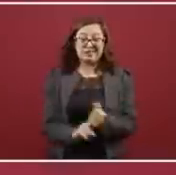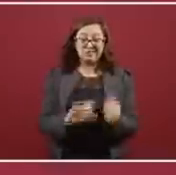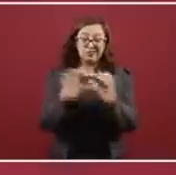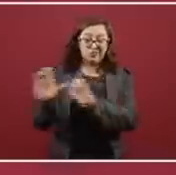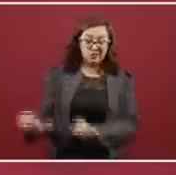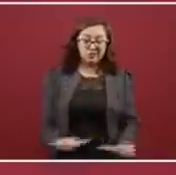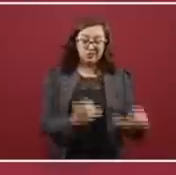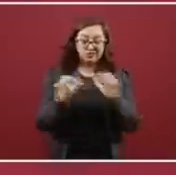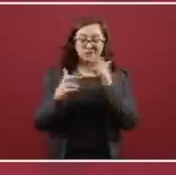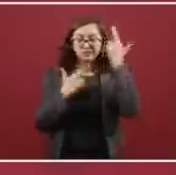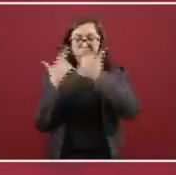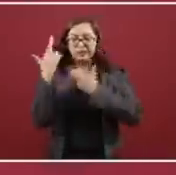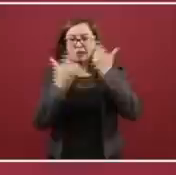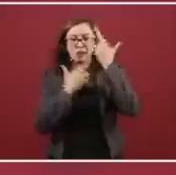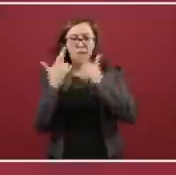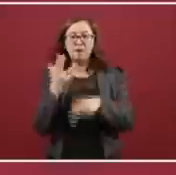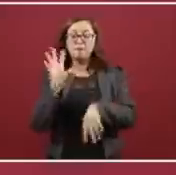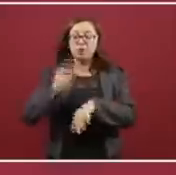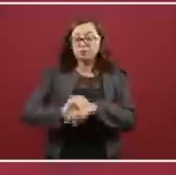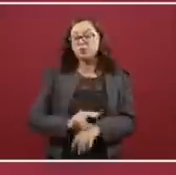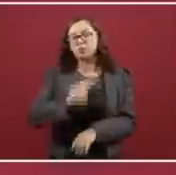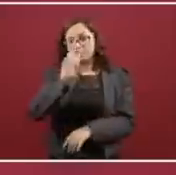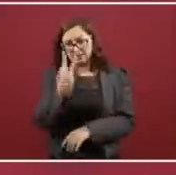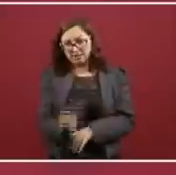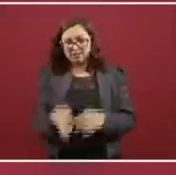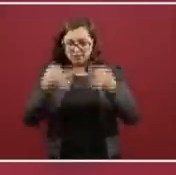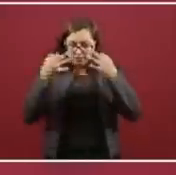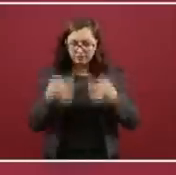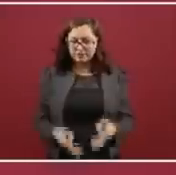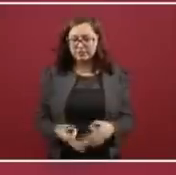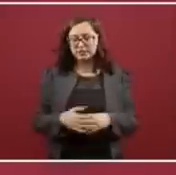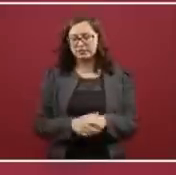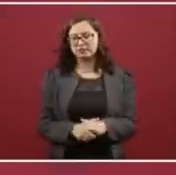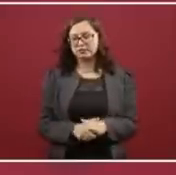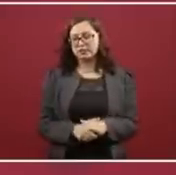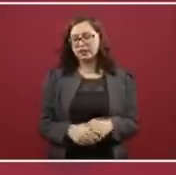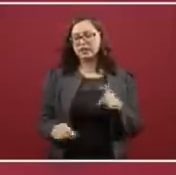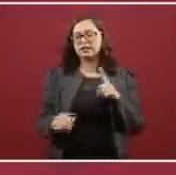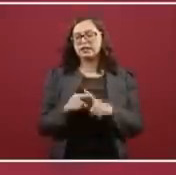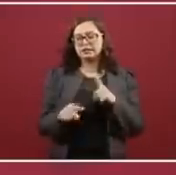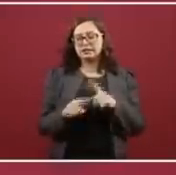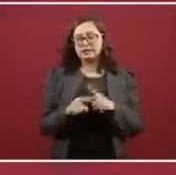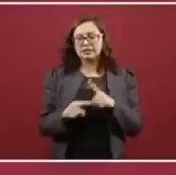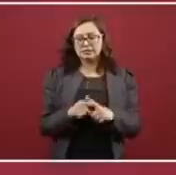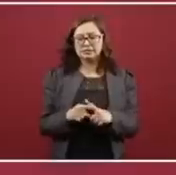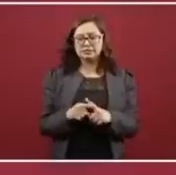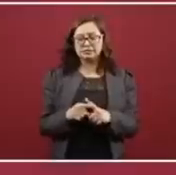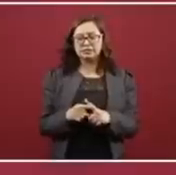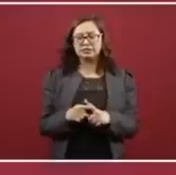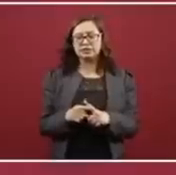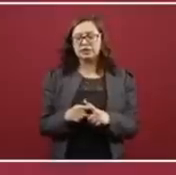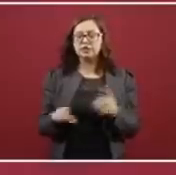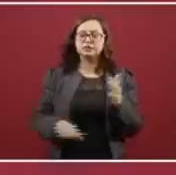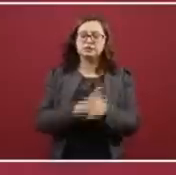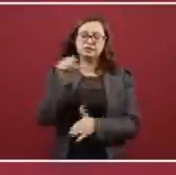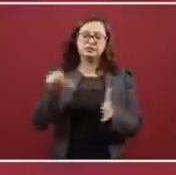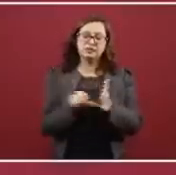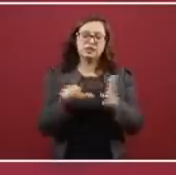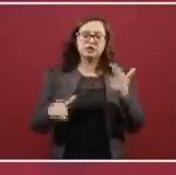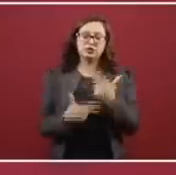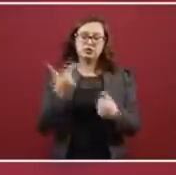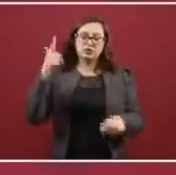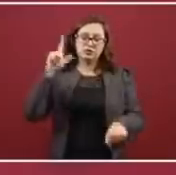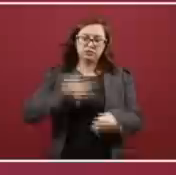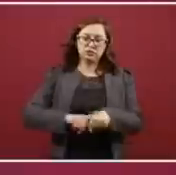que sea software autorizado y esos software los autoriza la el centro nacional de